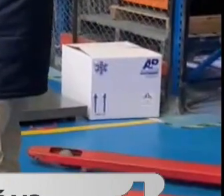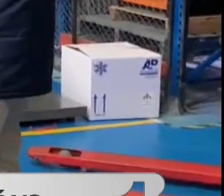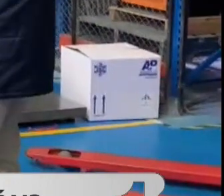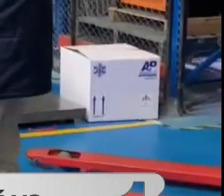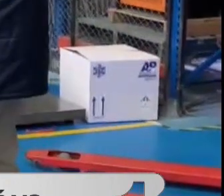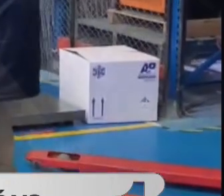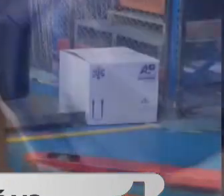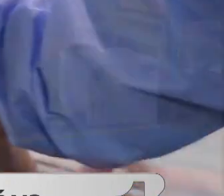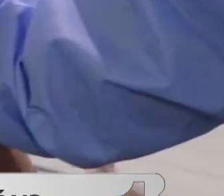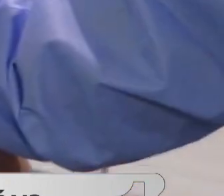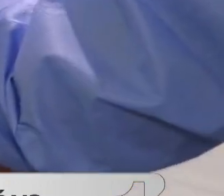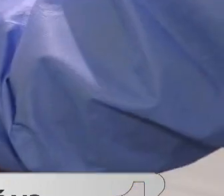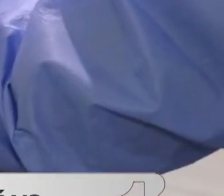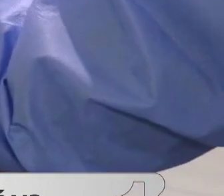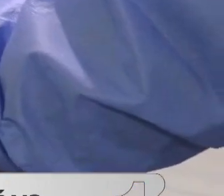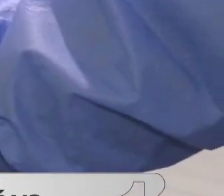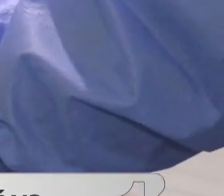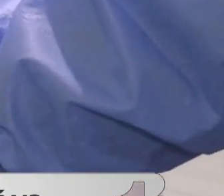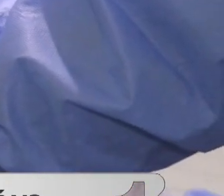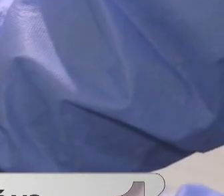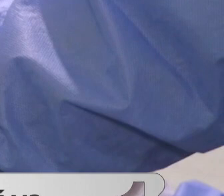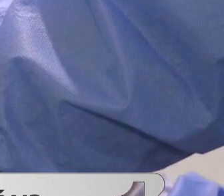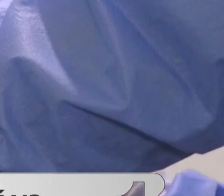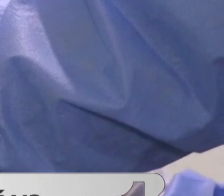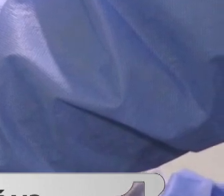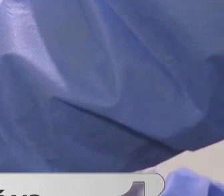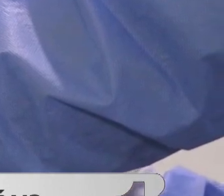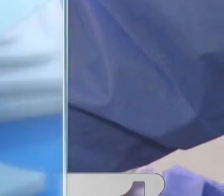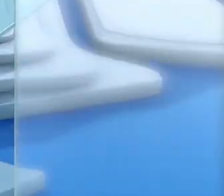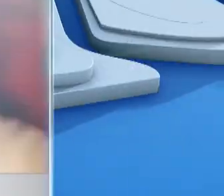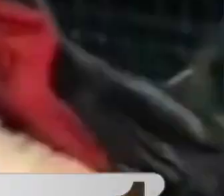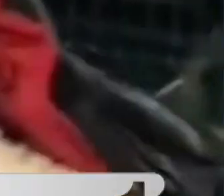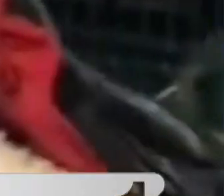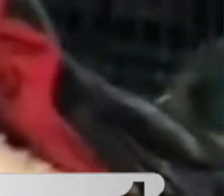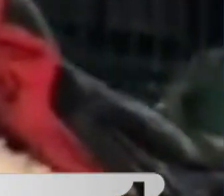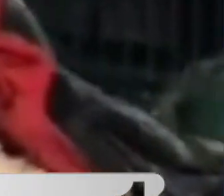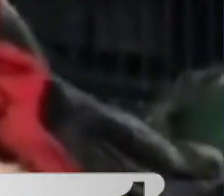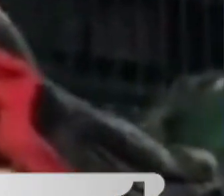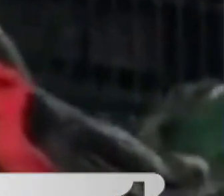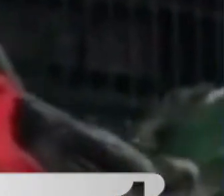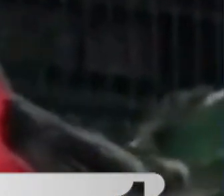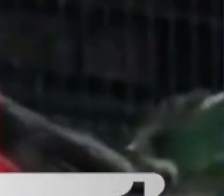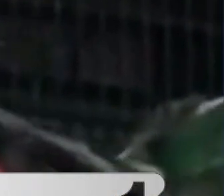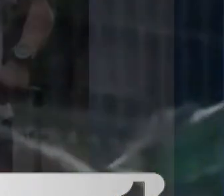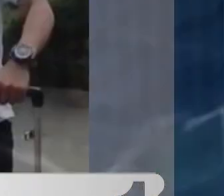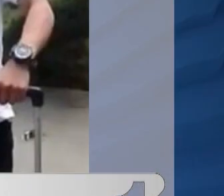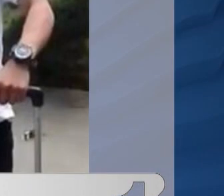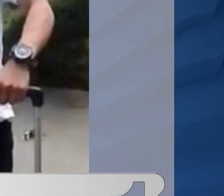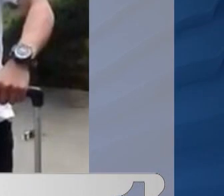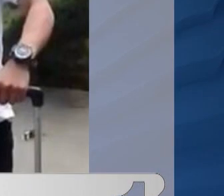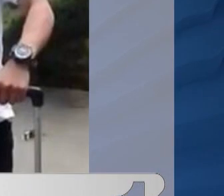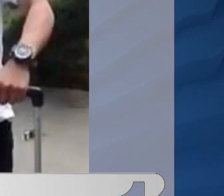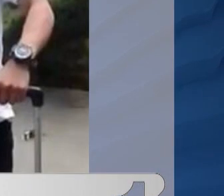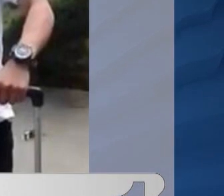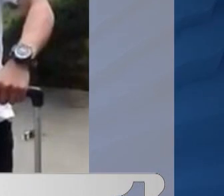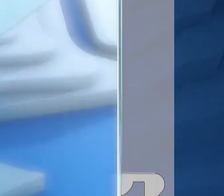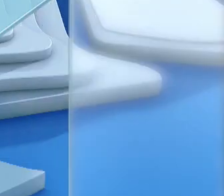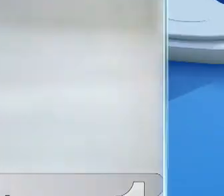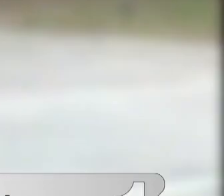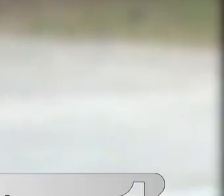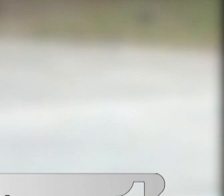¿Cómo avanza el proceso de vacunación en adultos mayores de 80 años? Habla familia de peruano que apareció muerto en